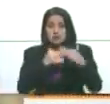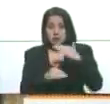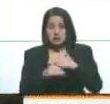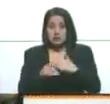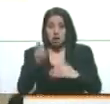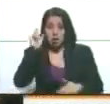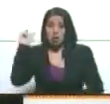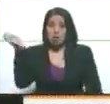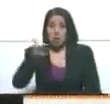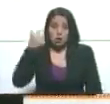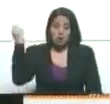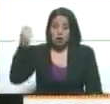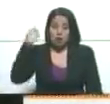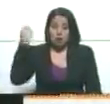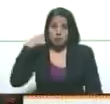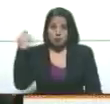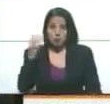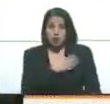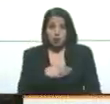Apure.